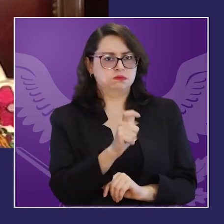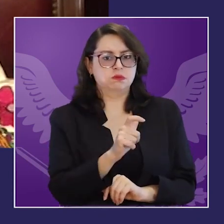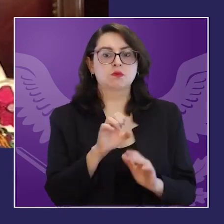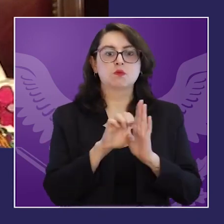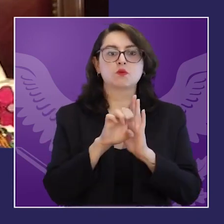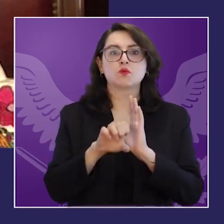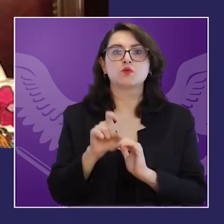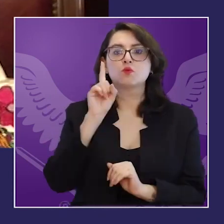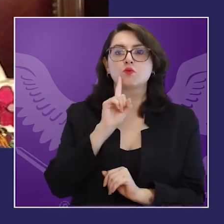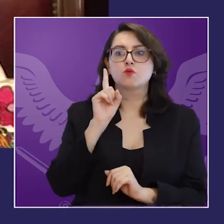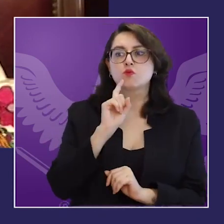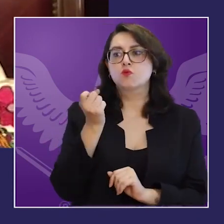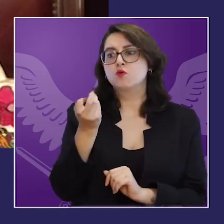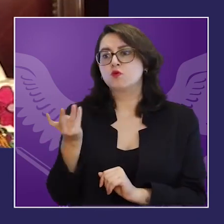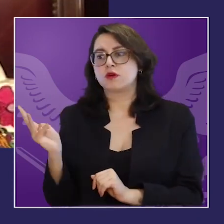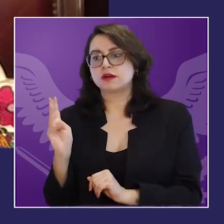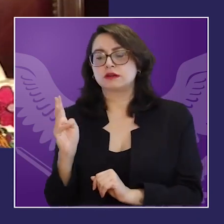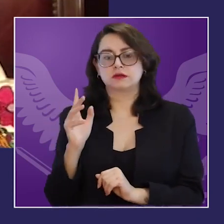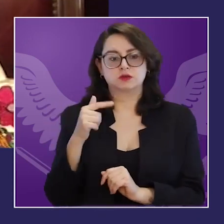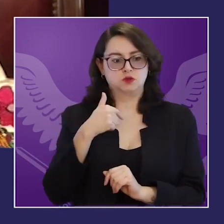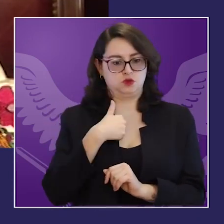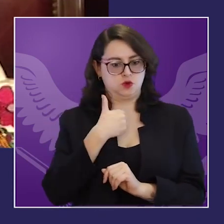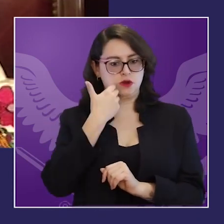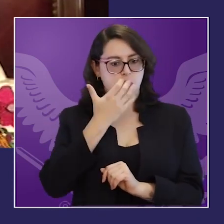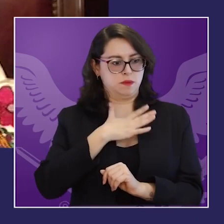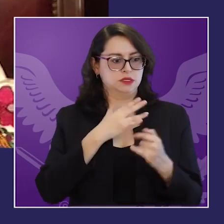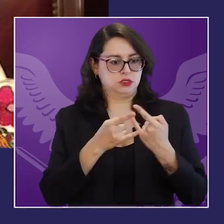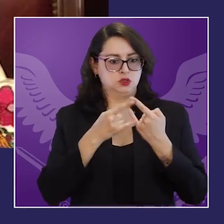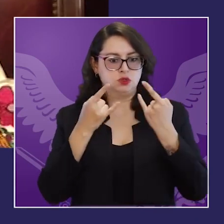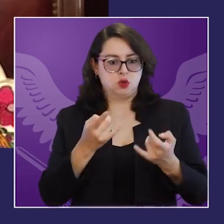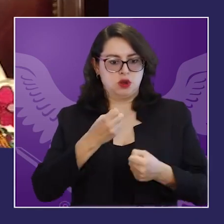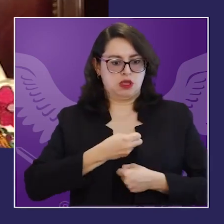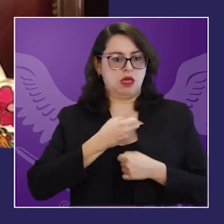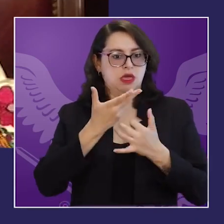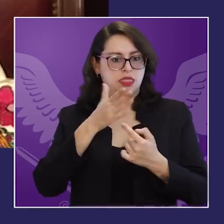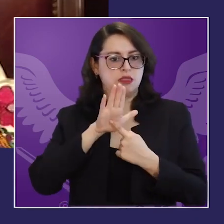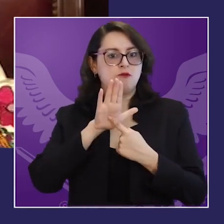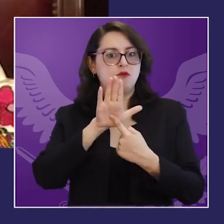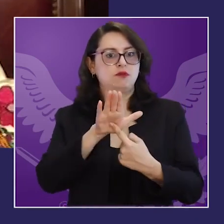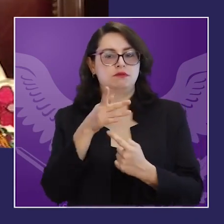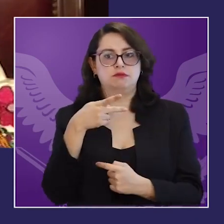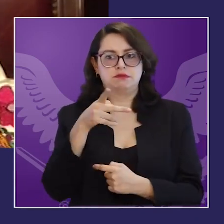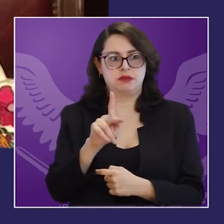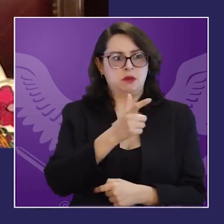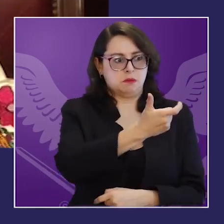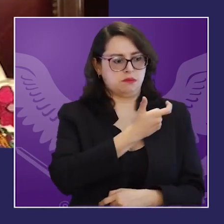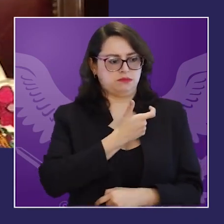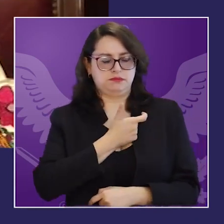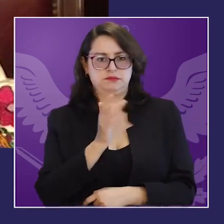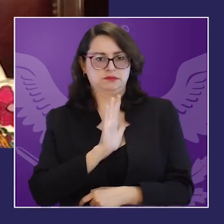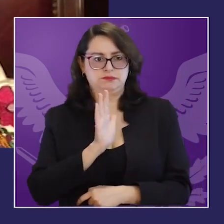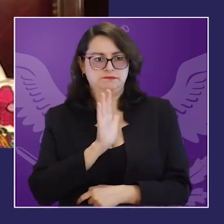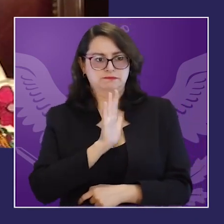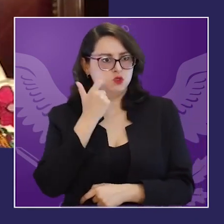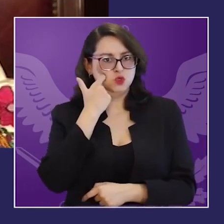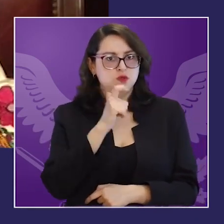mujeres decir, quiero que mi caso sirva para que no le pase a otra persona, pero no se ven como merecedoras de una reparación